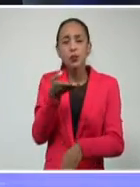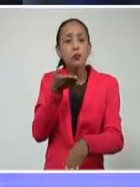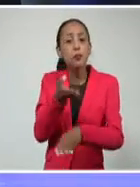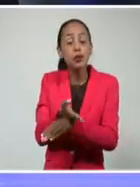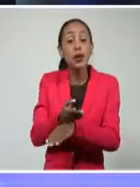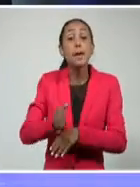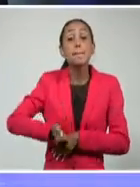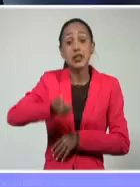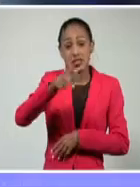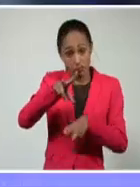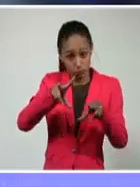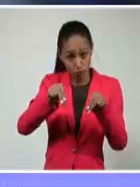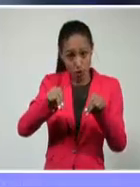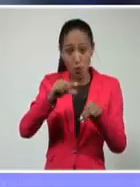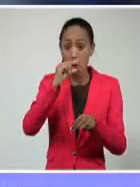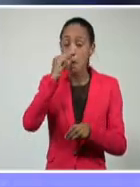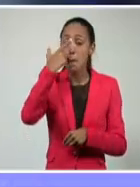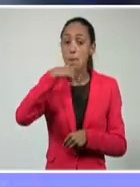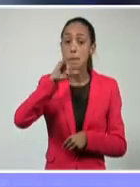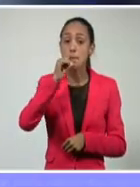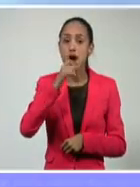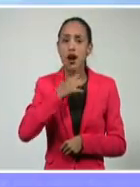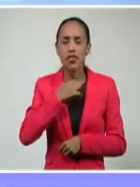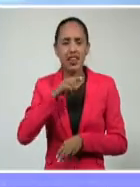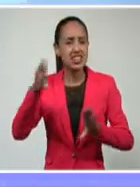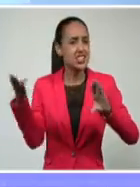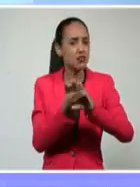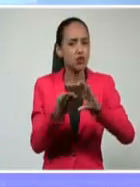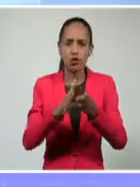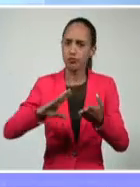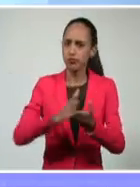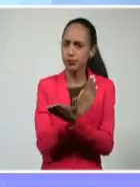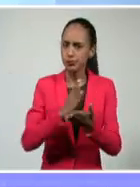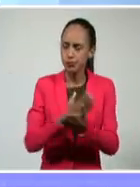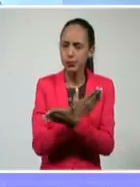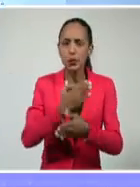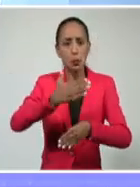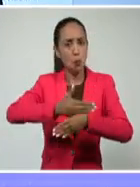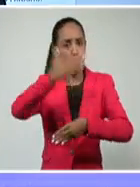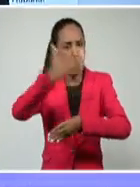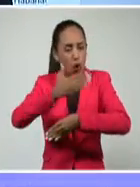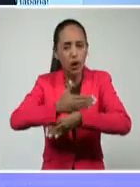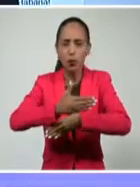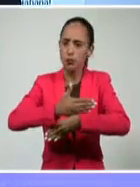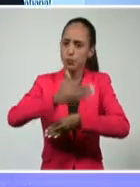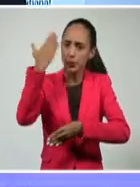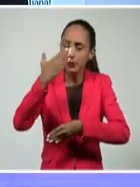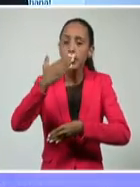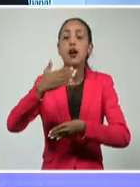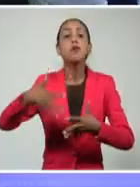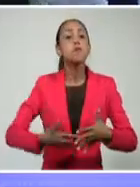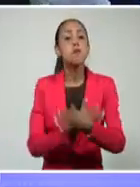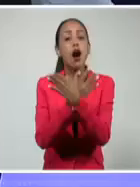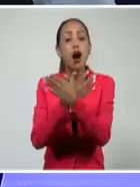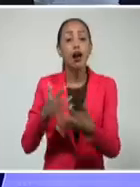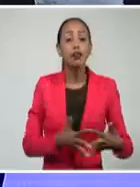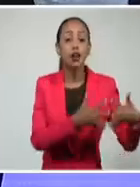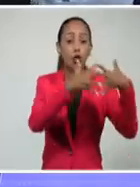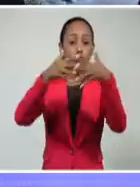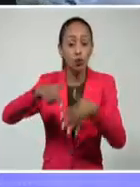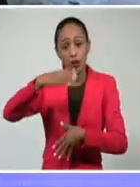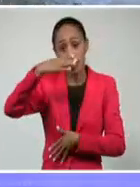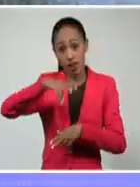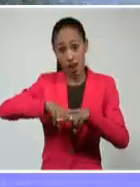presidente Joe Biden derogue las sanciones, levante el bloqueo, reabra la embajada de Estados Unidos en La Habana y restaure el programa